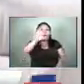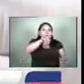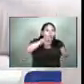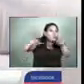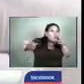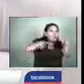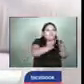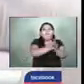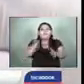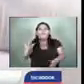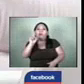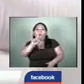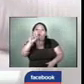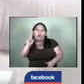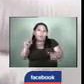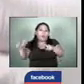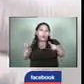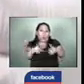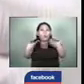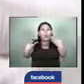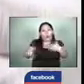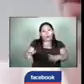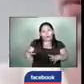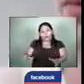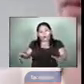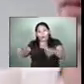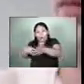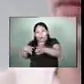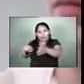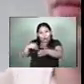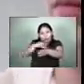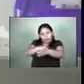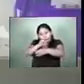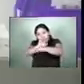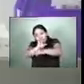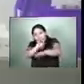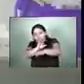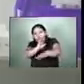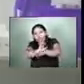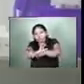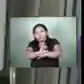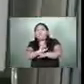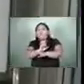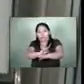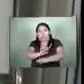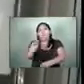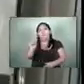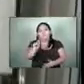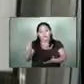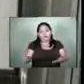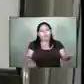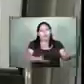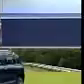11 años. Hoy, un panel médico de asesores del gobierno recomendó que sea autorizada.